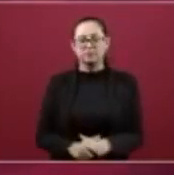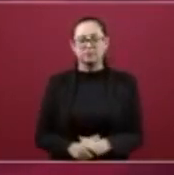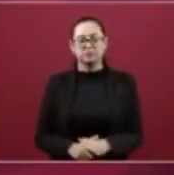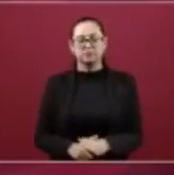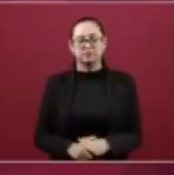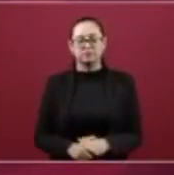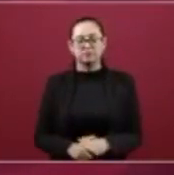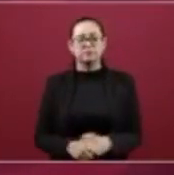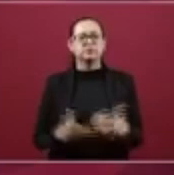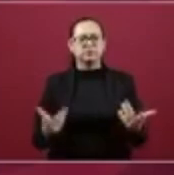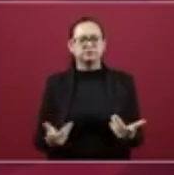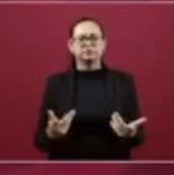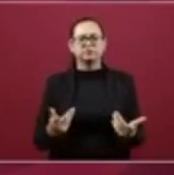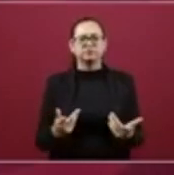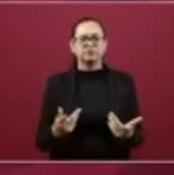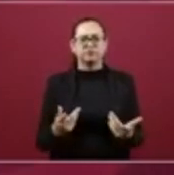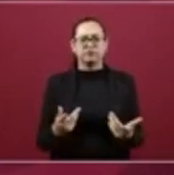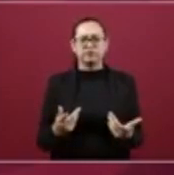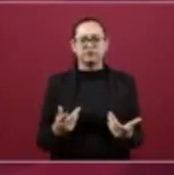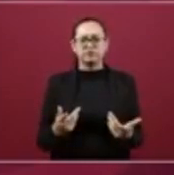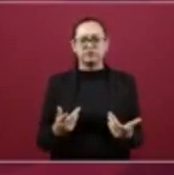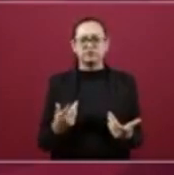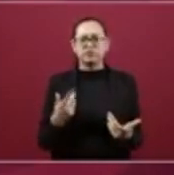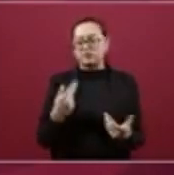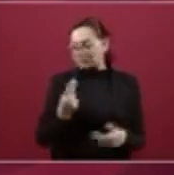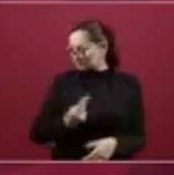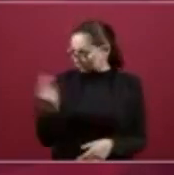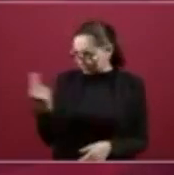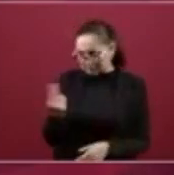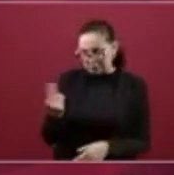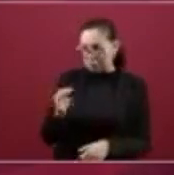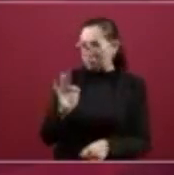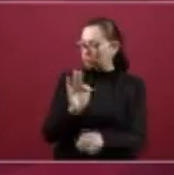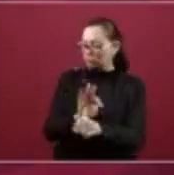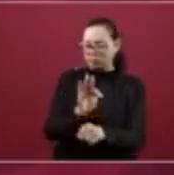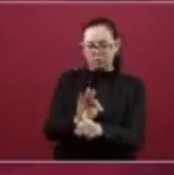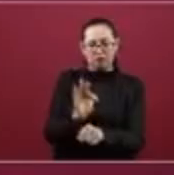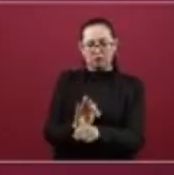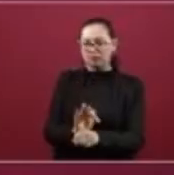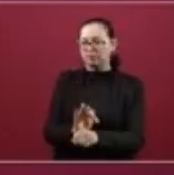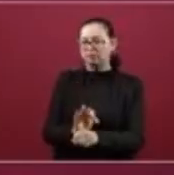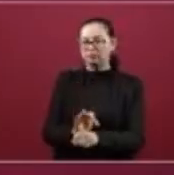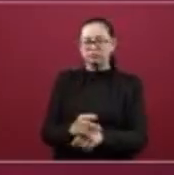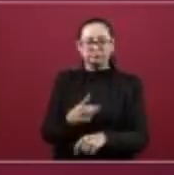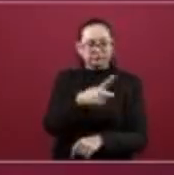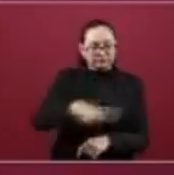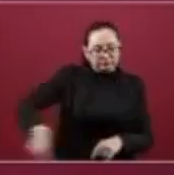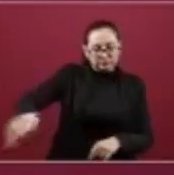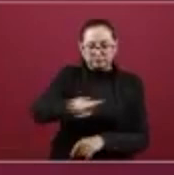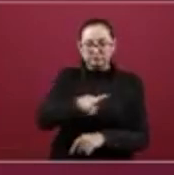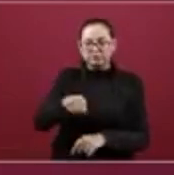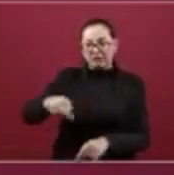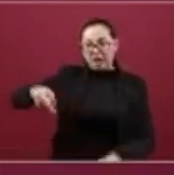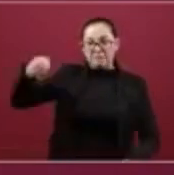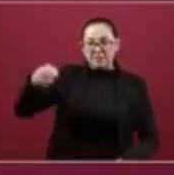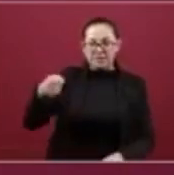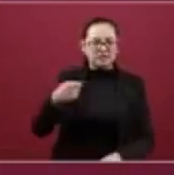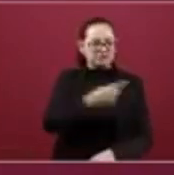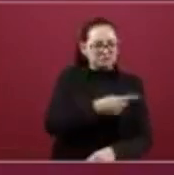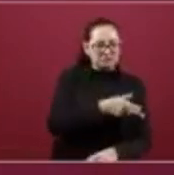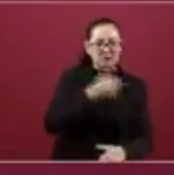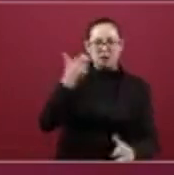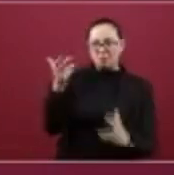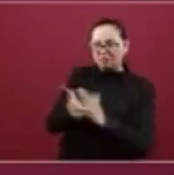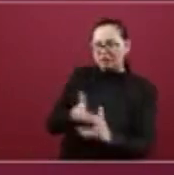estos casos de persecución, de que… Proteger a quienes están amenazados